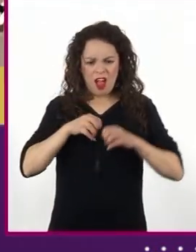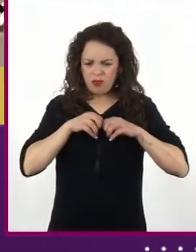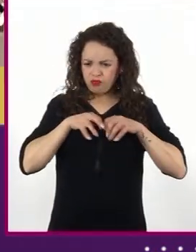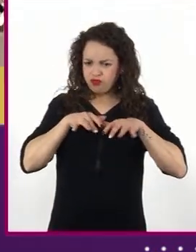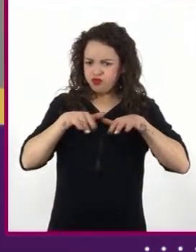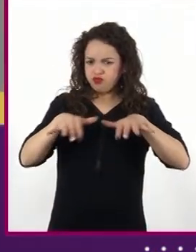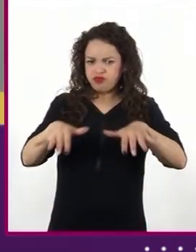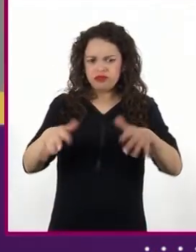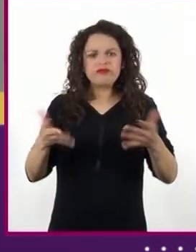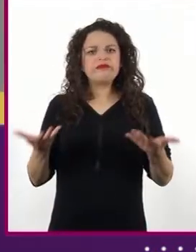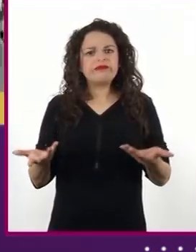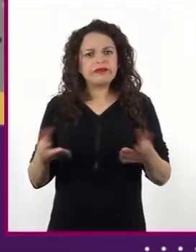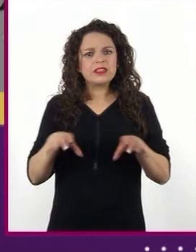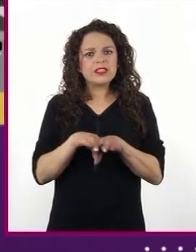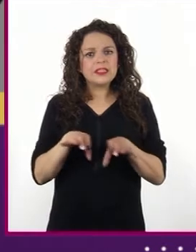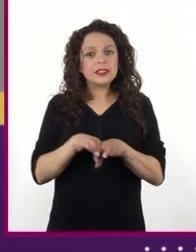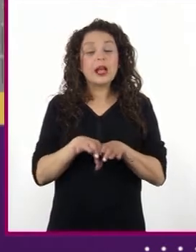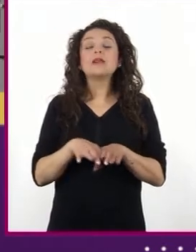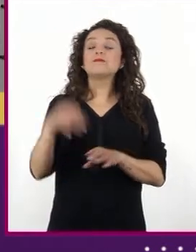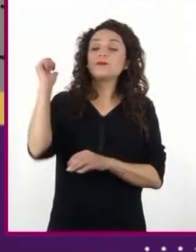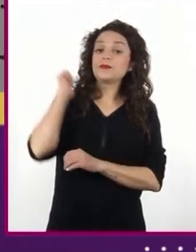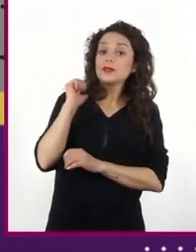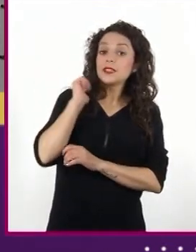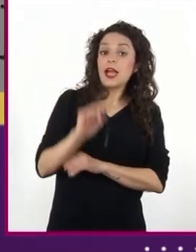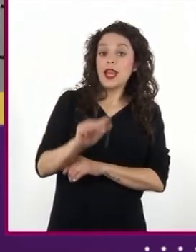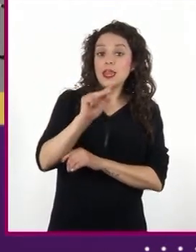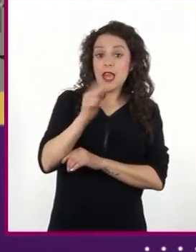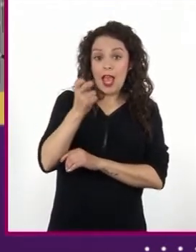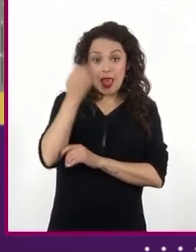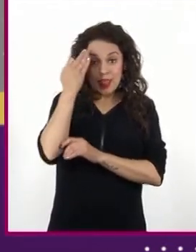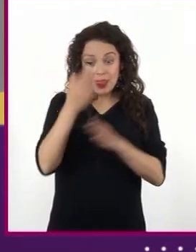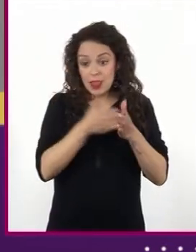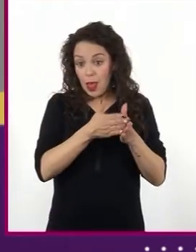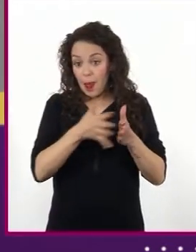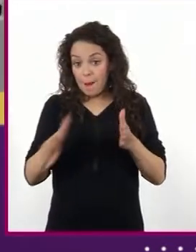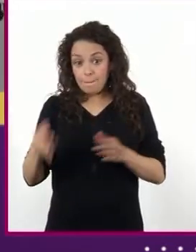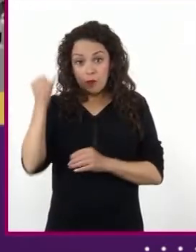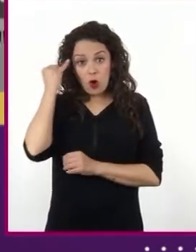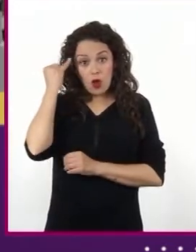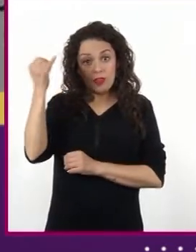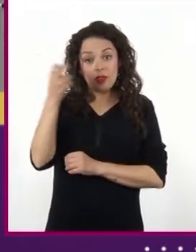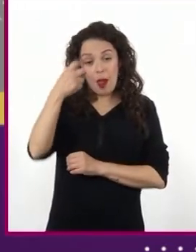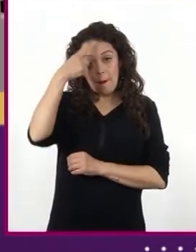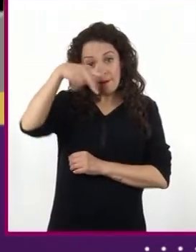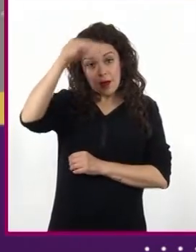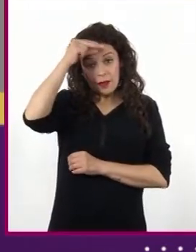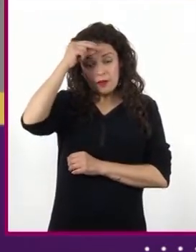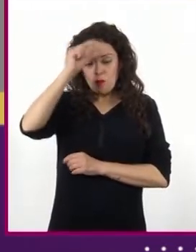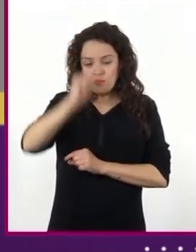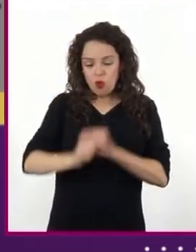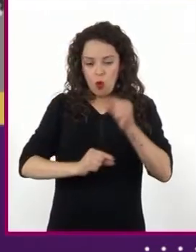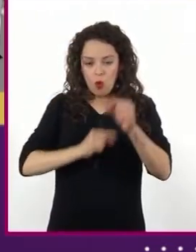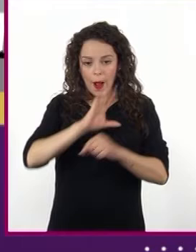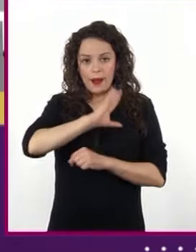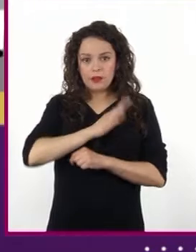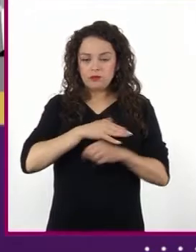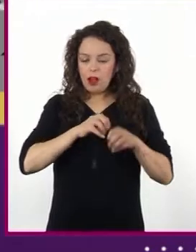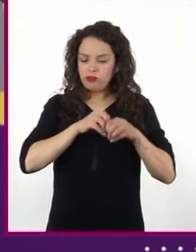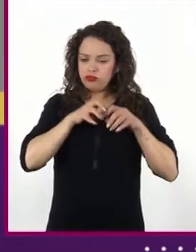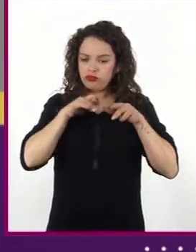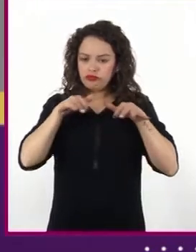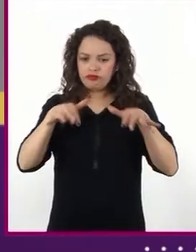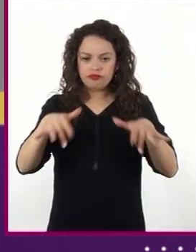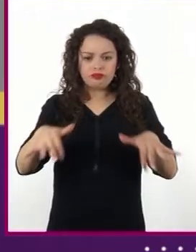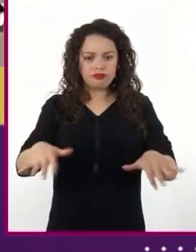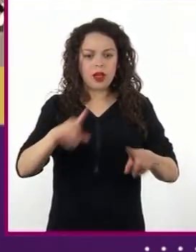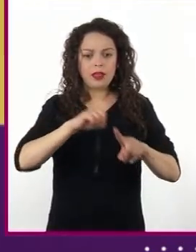América? Durante el siglo XVIII, las ideas de la Ilustración se difundieron poco a poco en España y en sus colonias